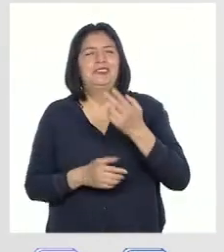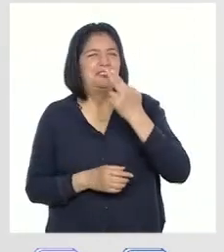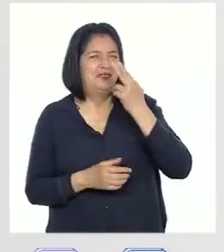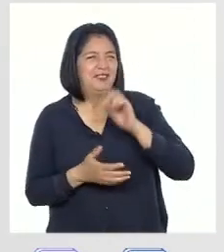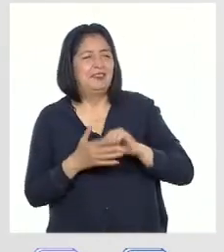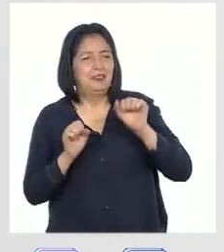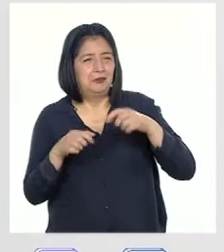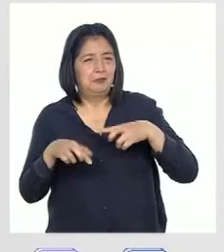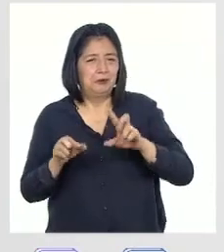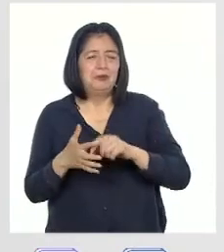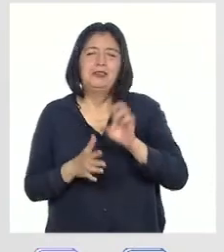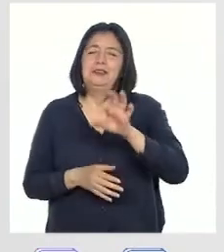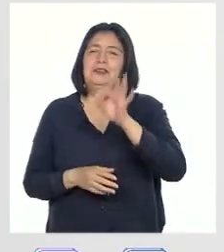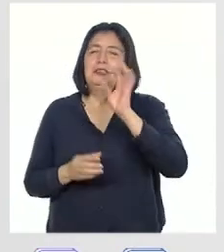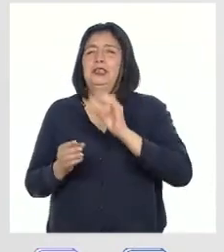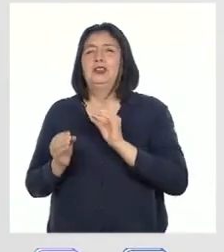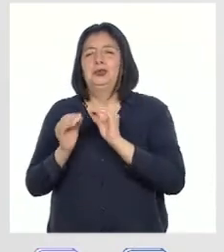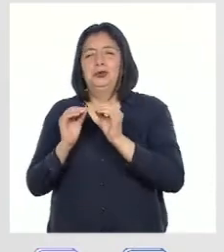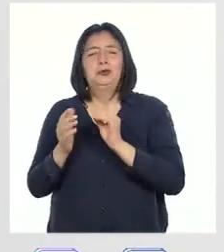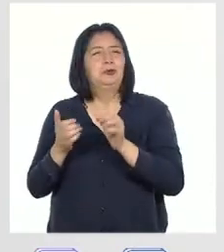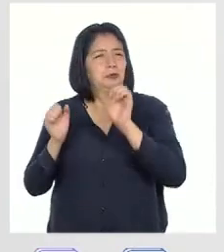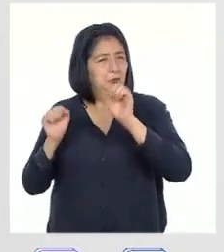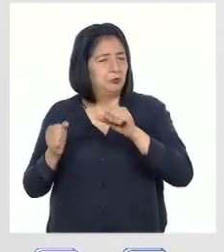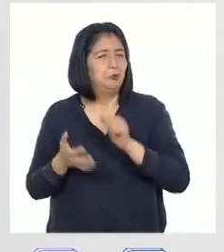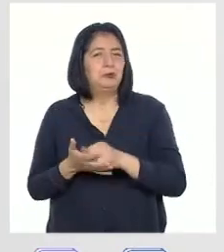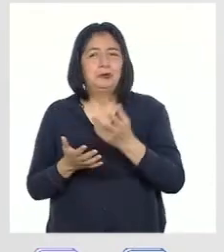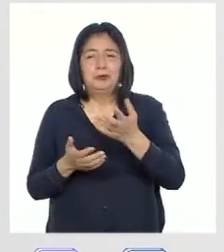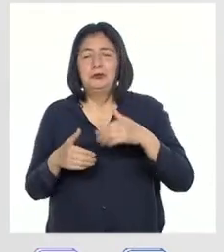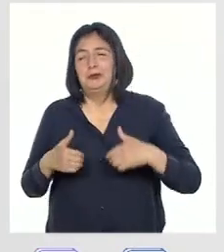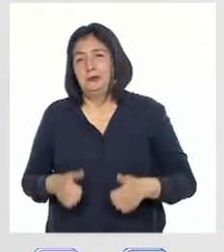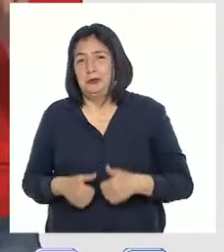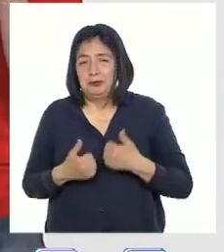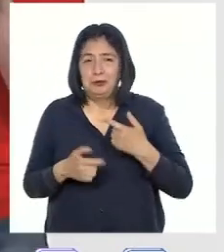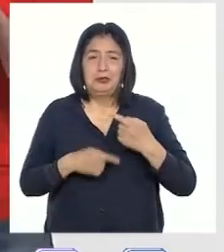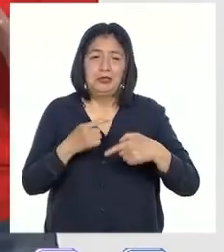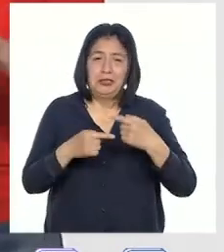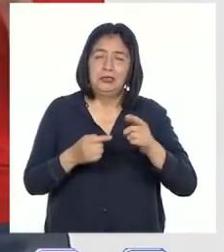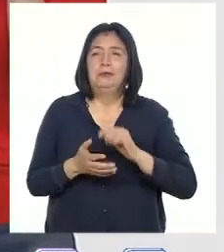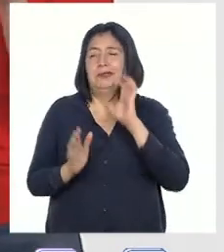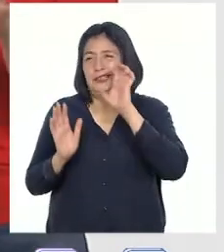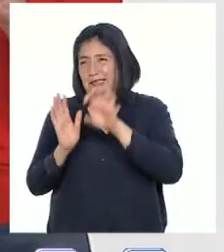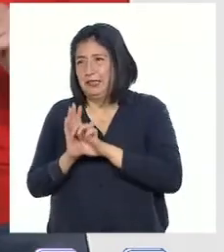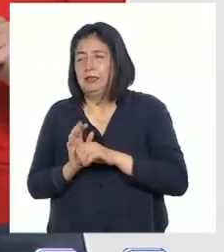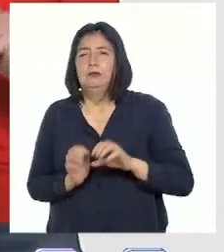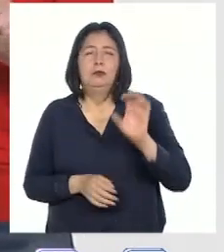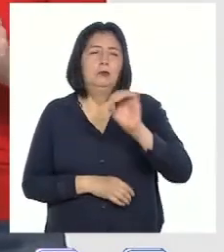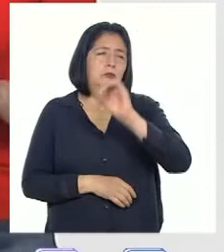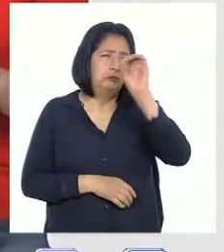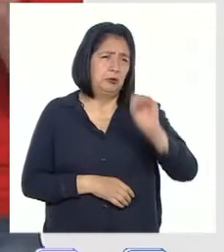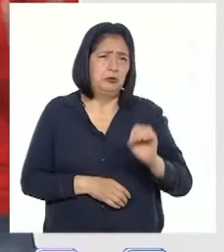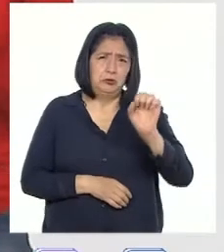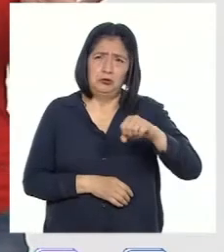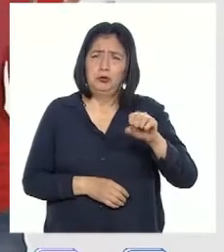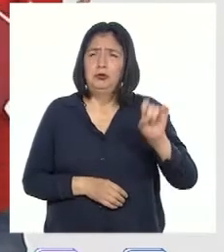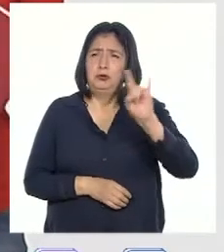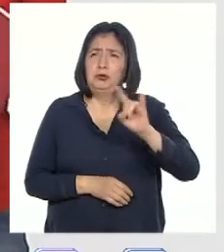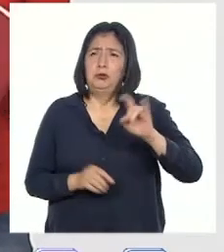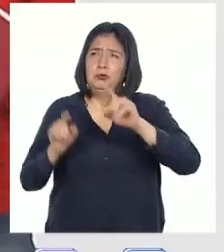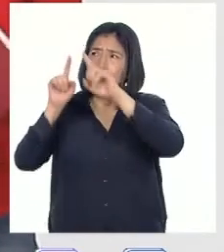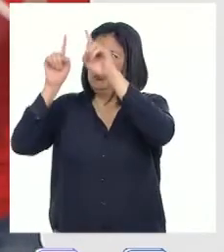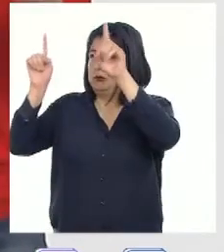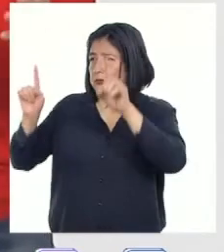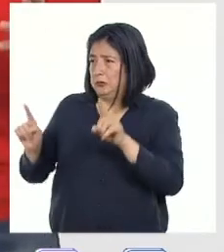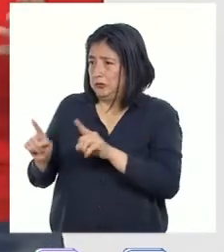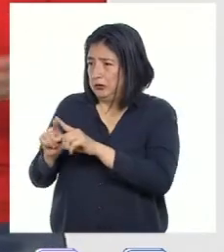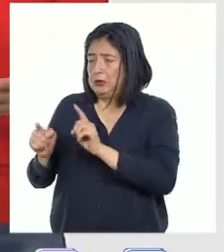nos puede permitir encontrar soluciones muy útiles para situaciones de la vida diaria. Por ejemplo, los porcentajes se usan mucho en los carteles de